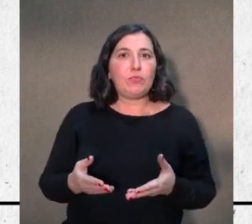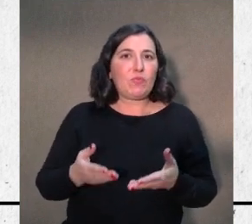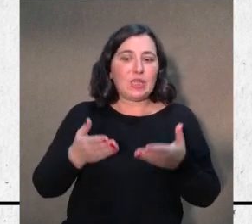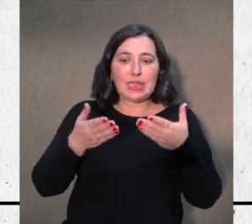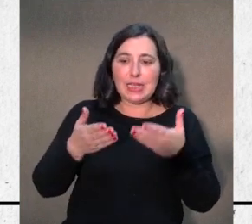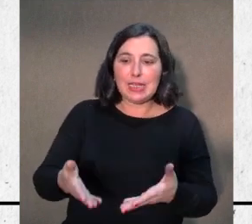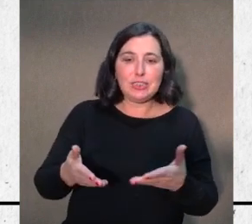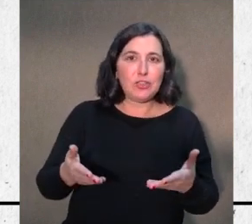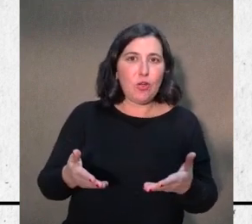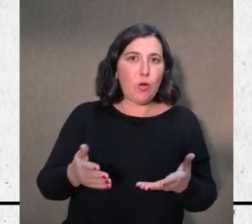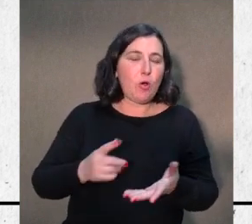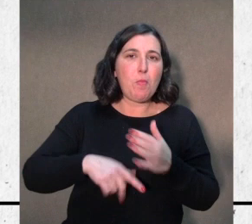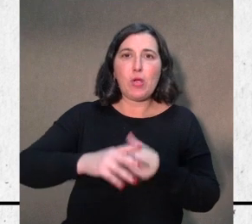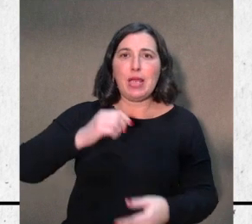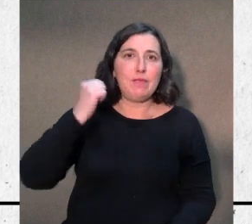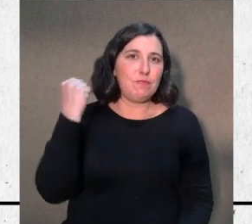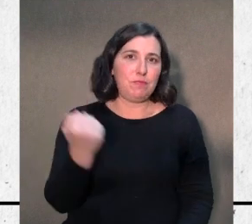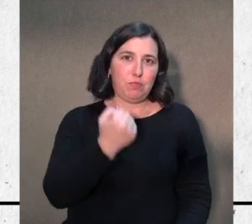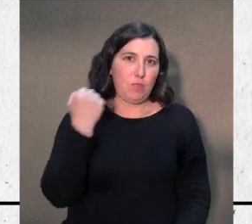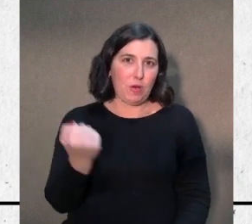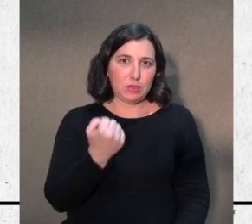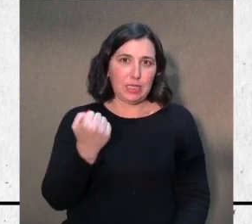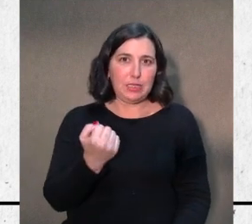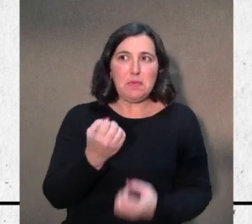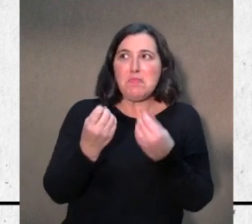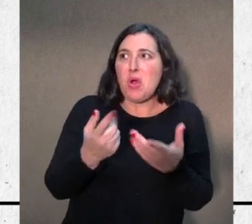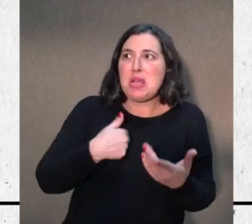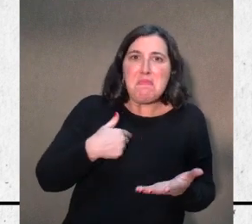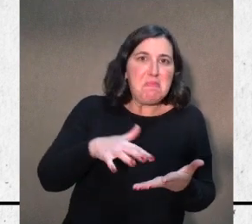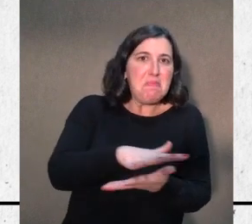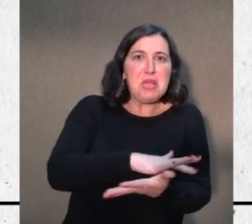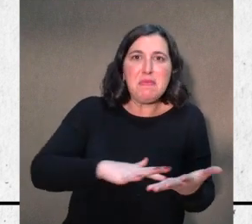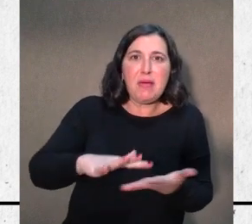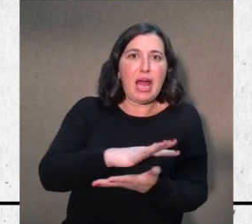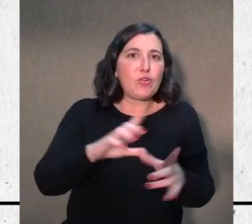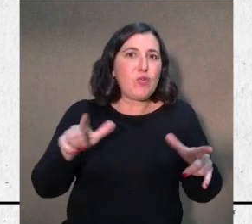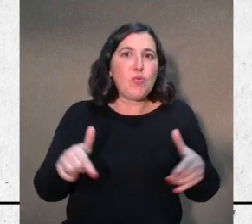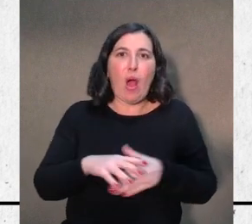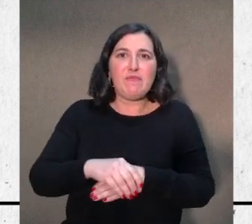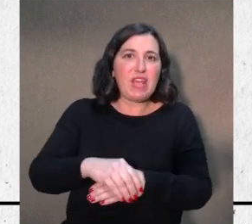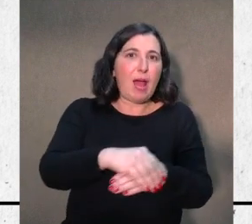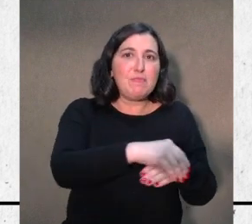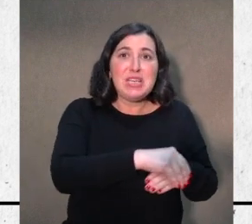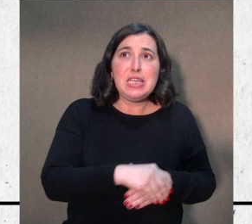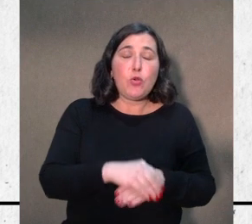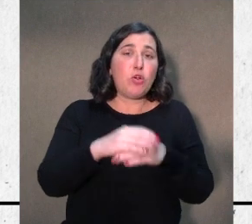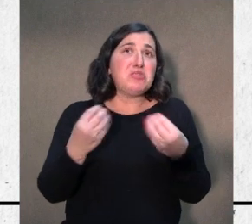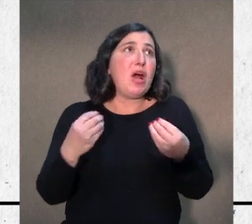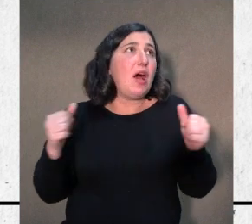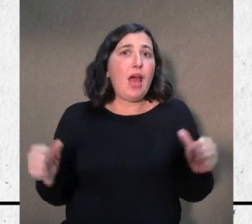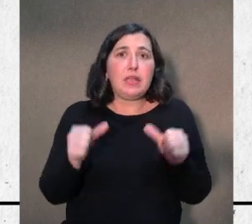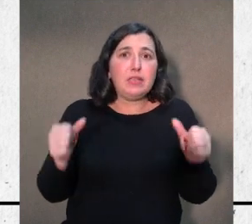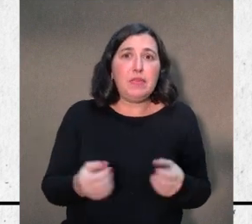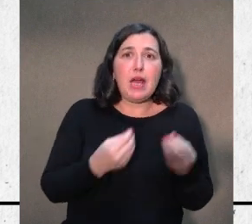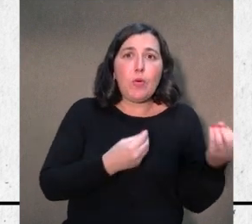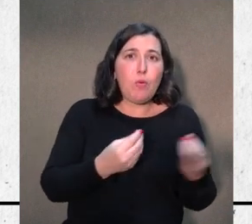tenía amigos, tampoco qué actividad podías hacer, entonces es como que me ocupó el tiempo, pero